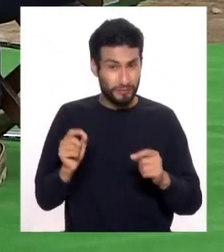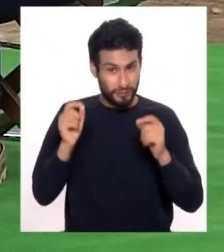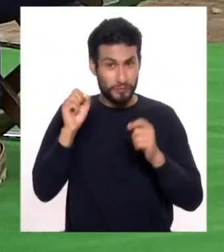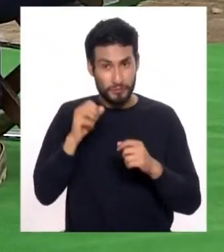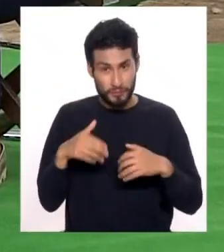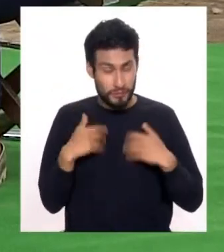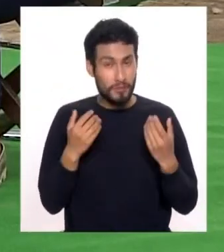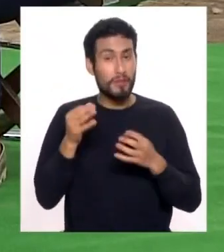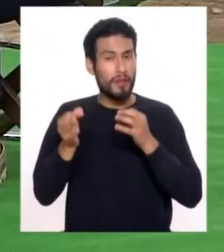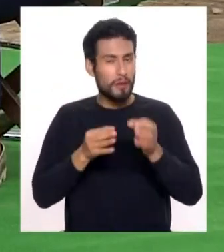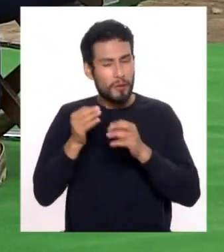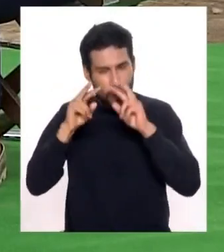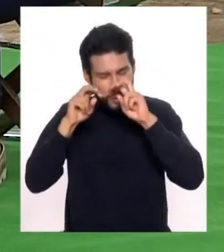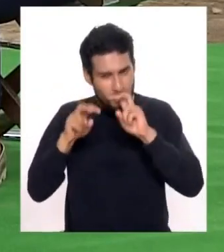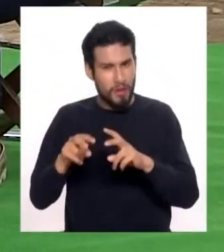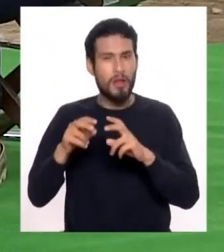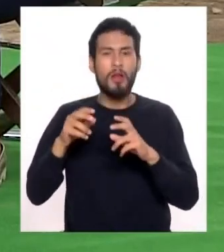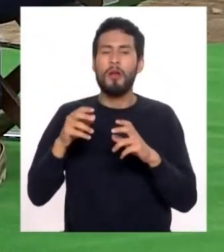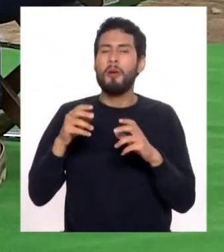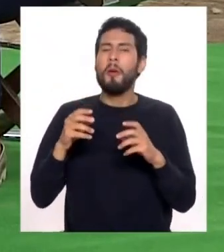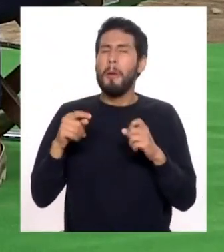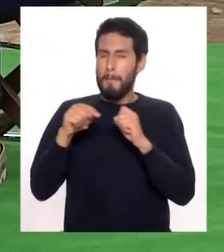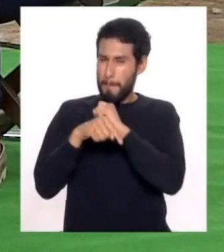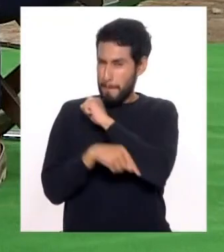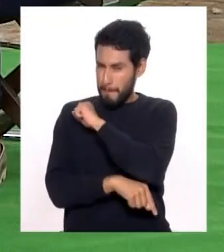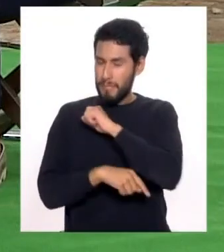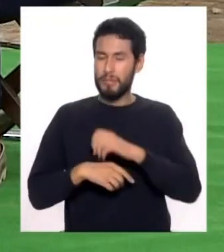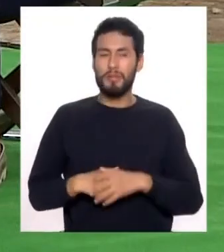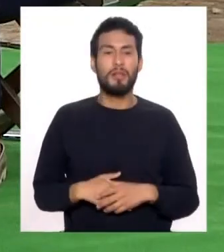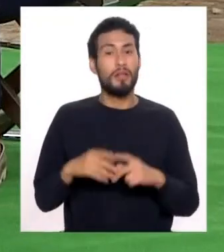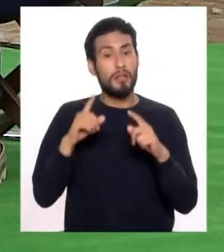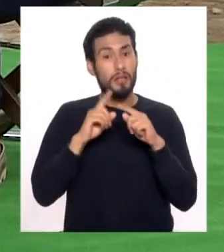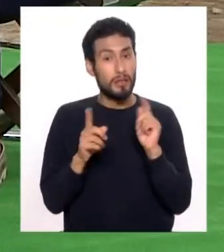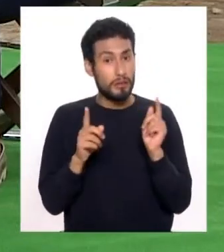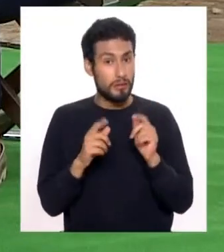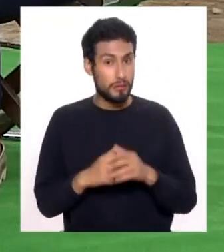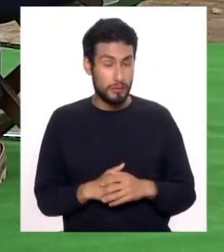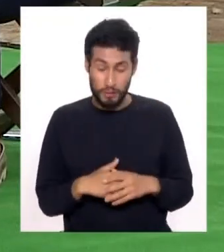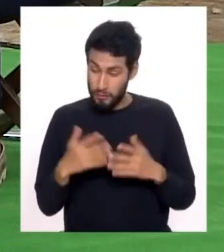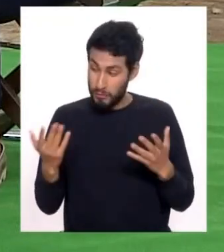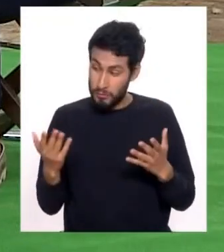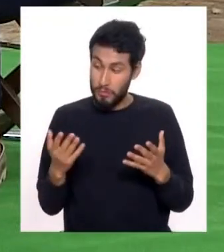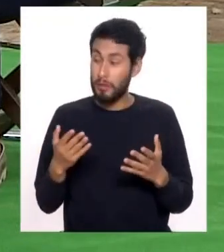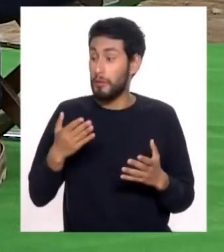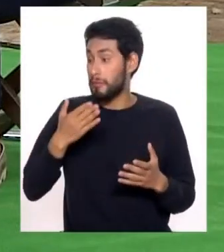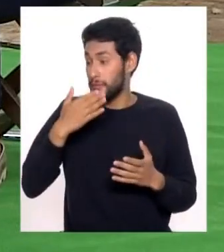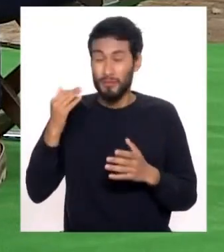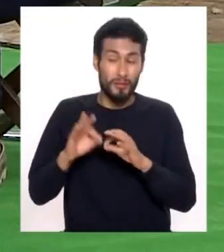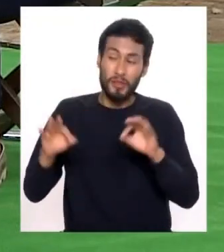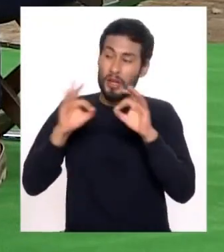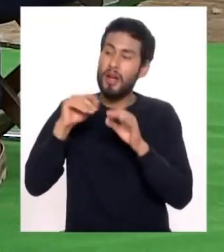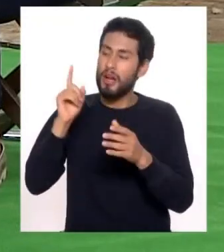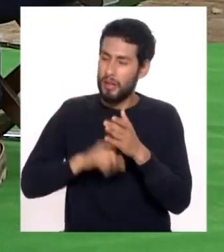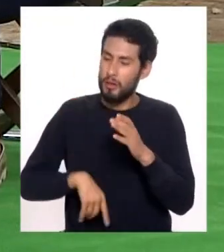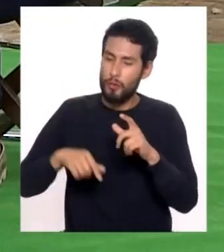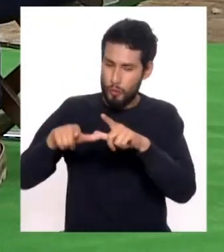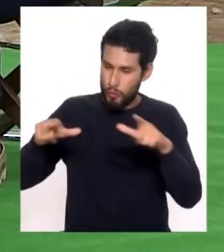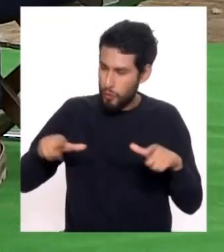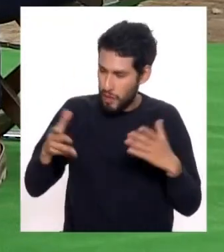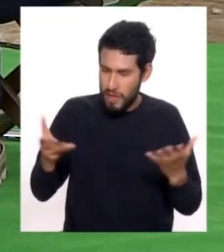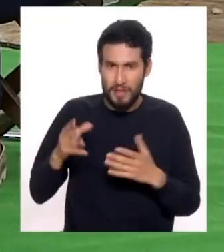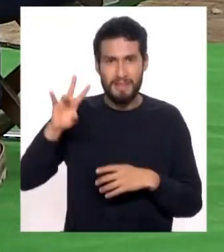ya se aborde el tratamiento pues más avanzado. Pero pues lo más trascendente se da en el territorio. Aquí se